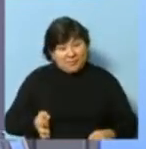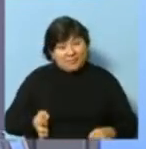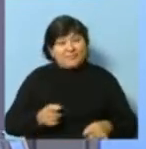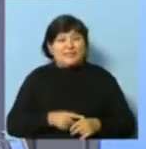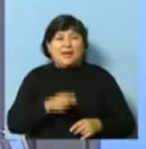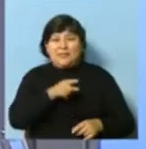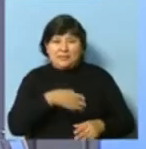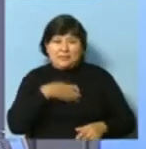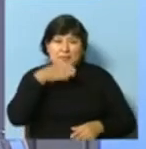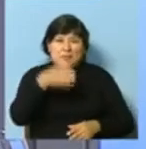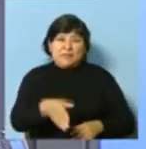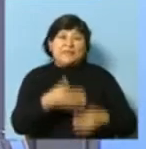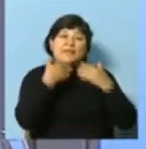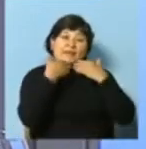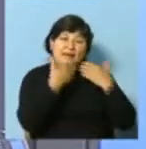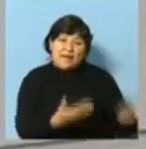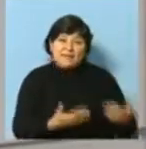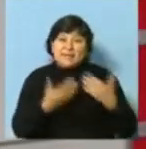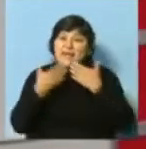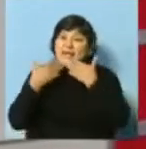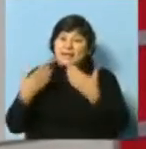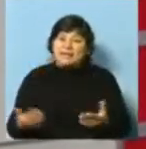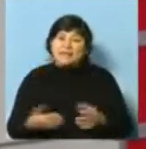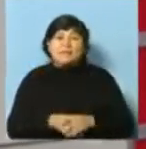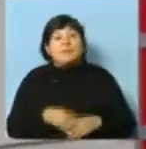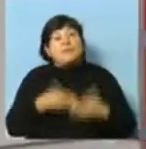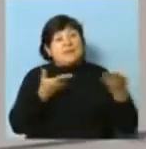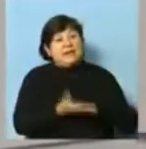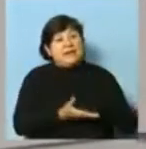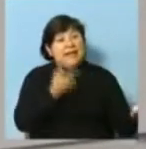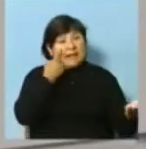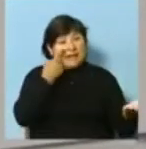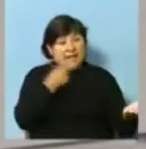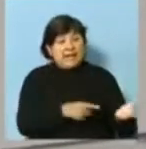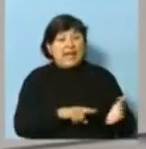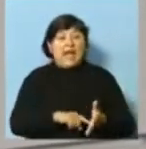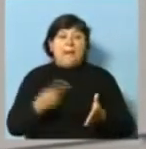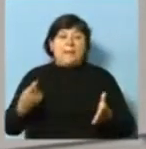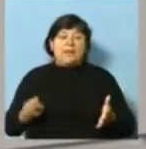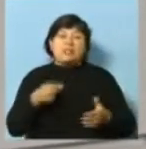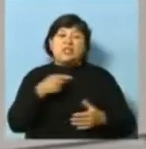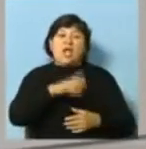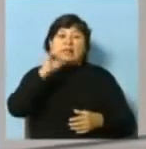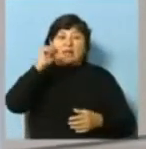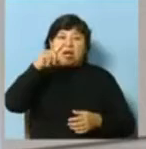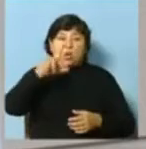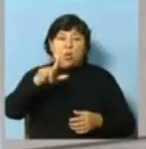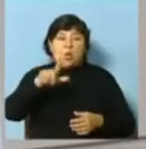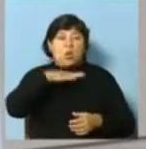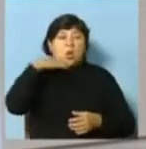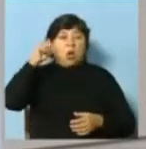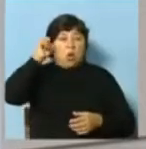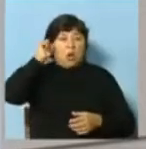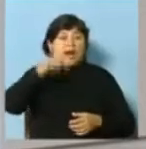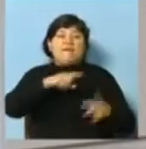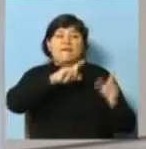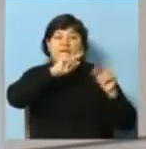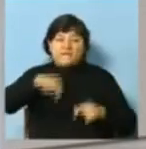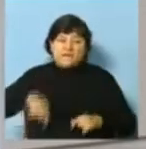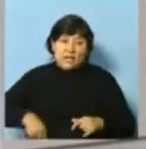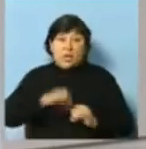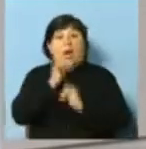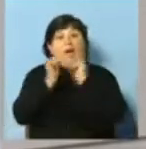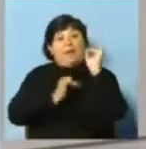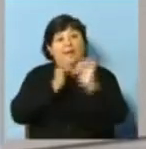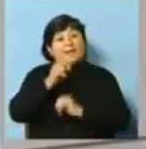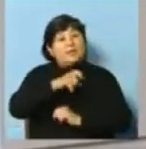ccss muchísimas gracias en fe con ustedes el intendente de la capital raúl jorge vino hoy a hablar de su propuesta